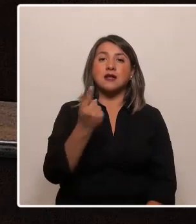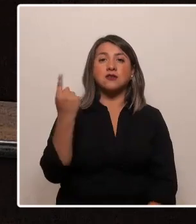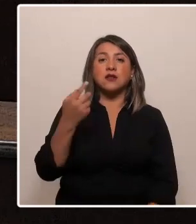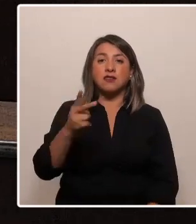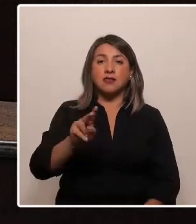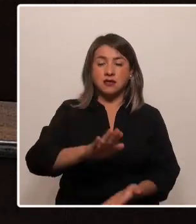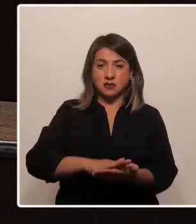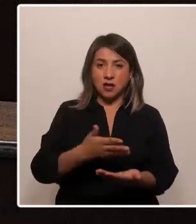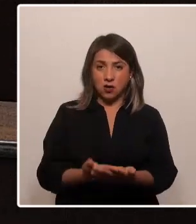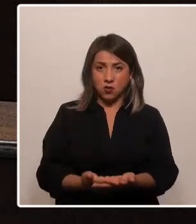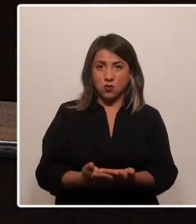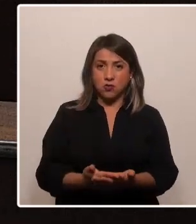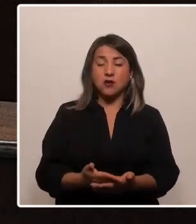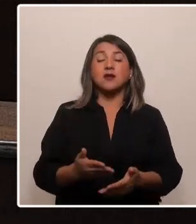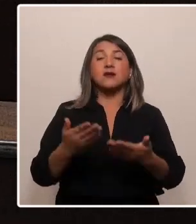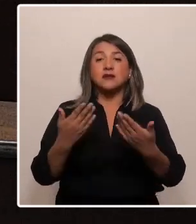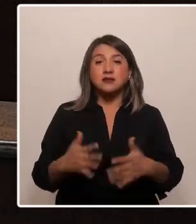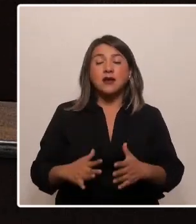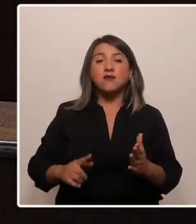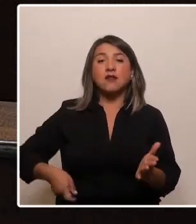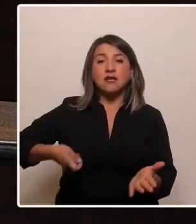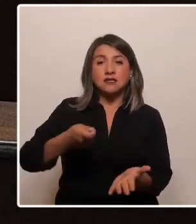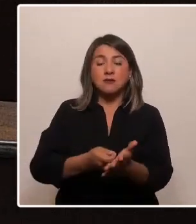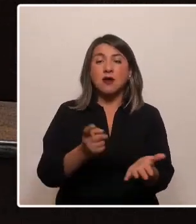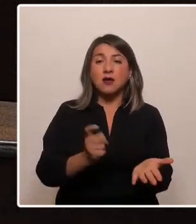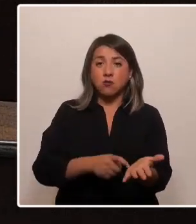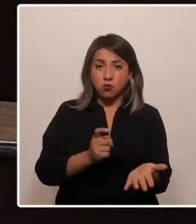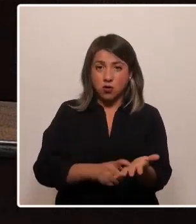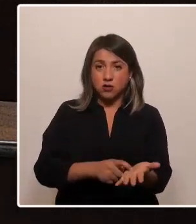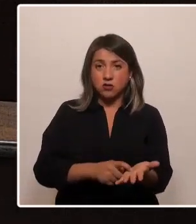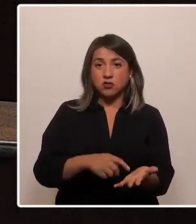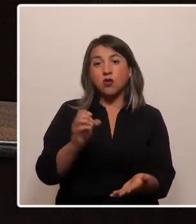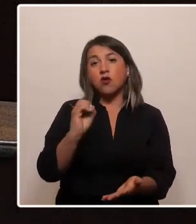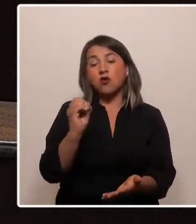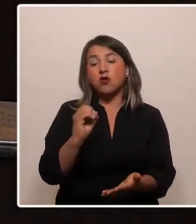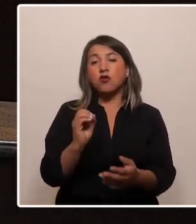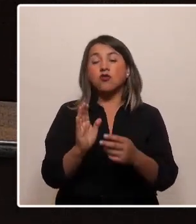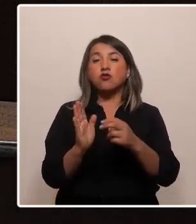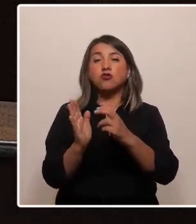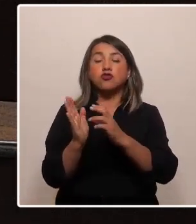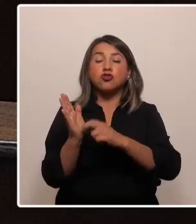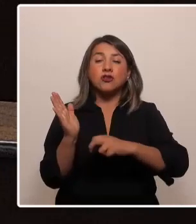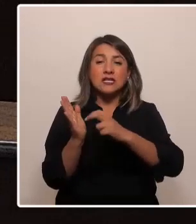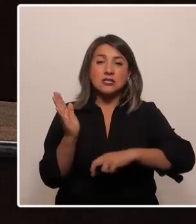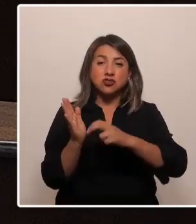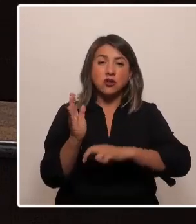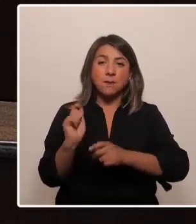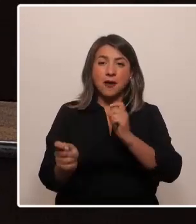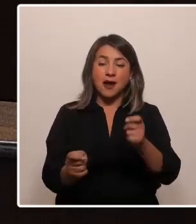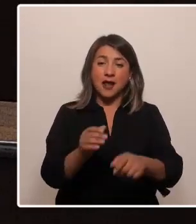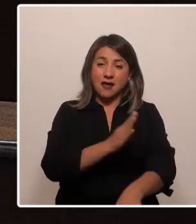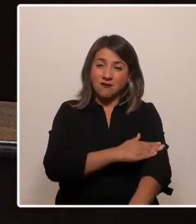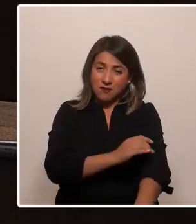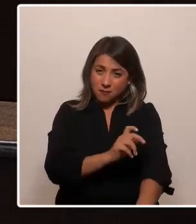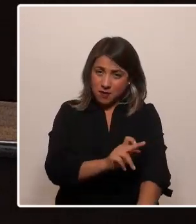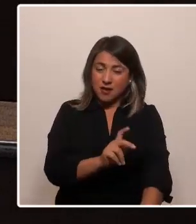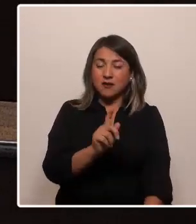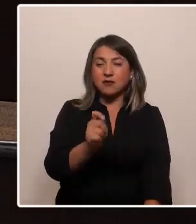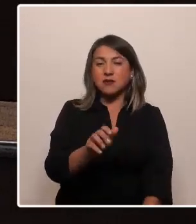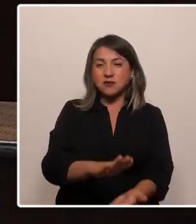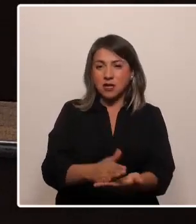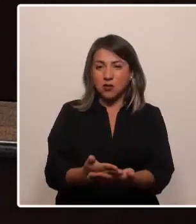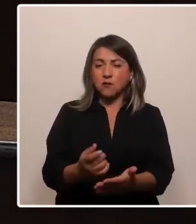salud, universal, financiado por impuestos o cotizaciones obligatorias, cuyo único objetivo sea el